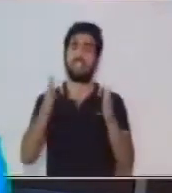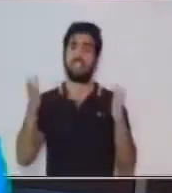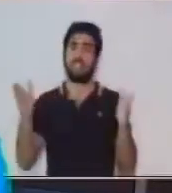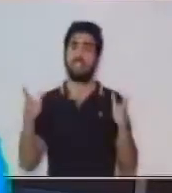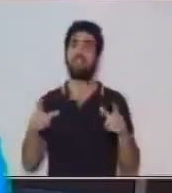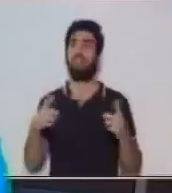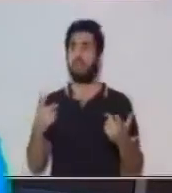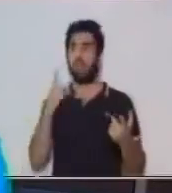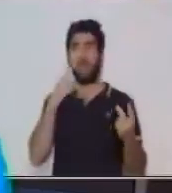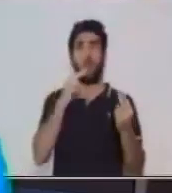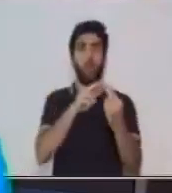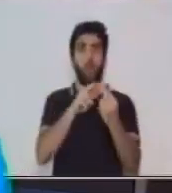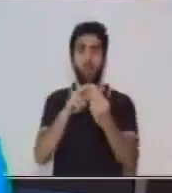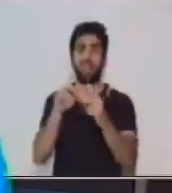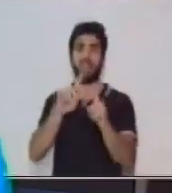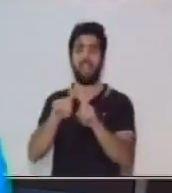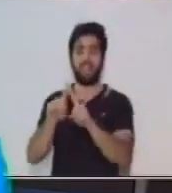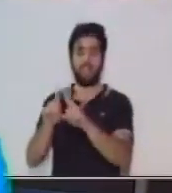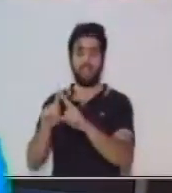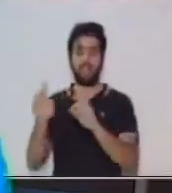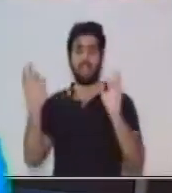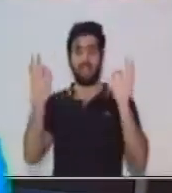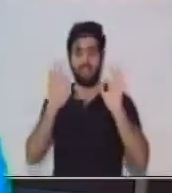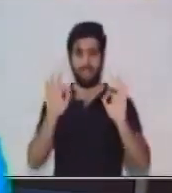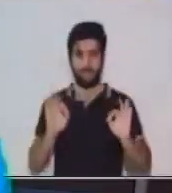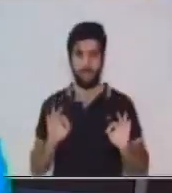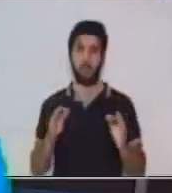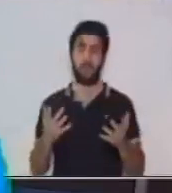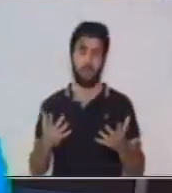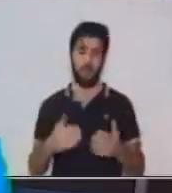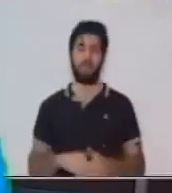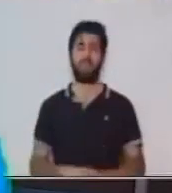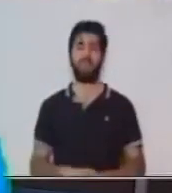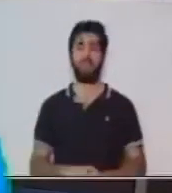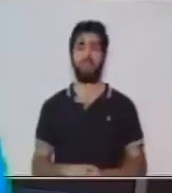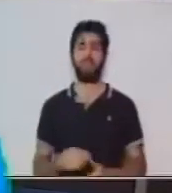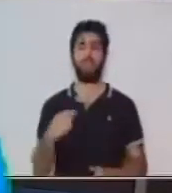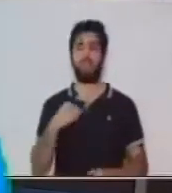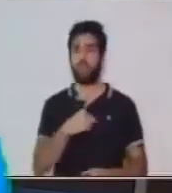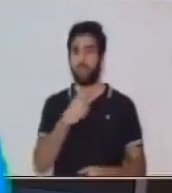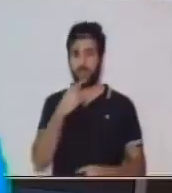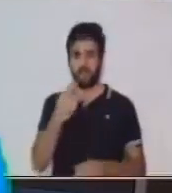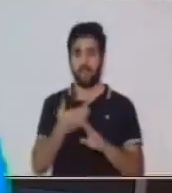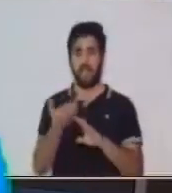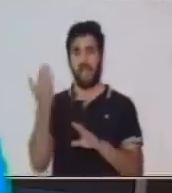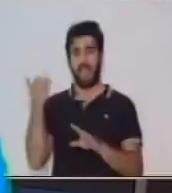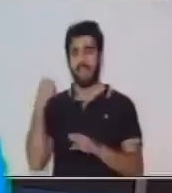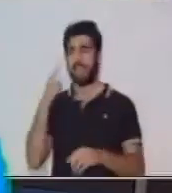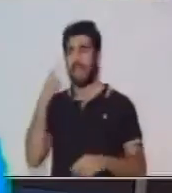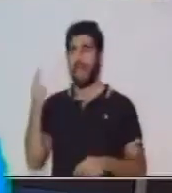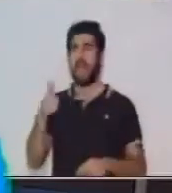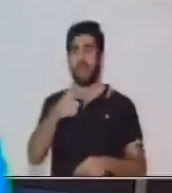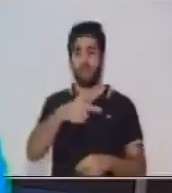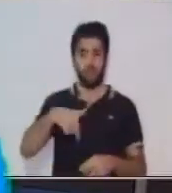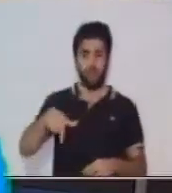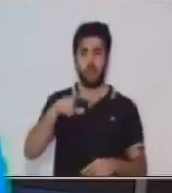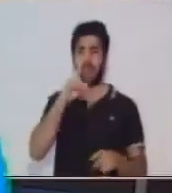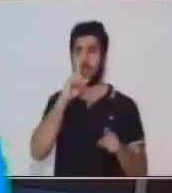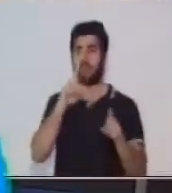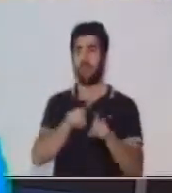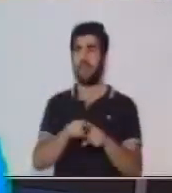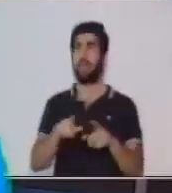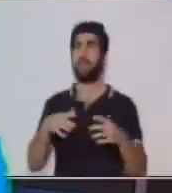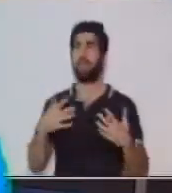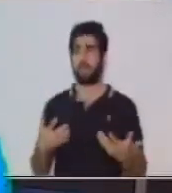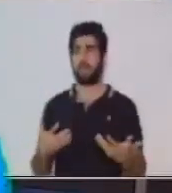dar a conocer de diferente forma. Y en este caso sería, como te había dicho con anterioridad, el lugar, y aparte